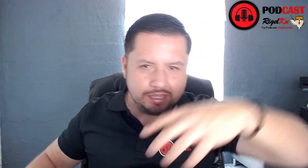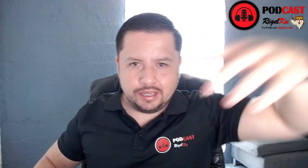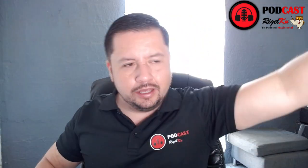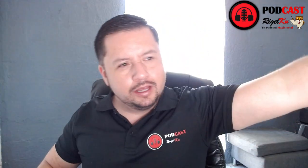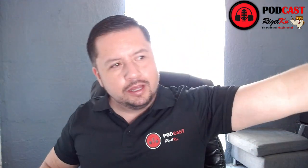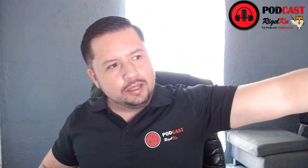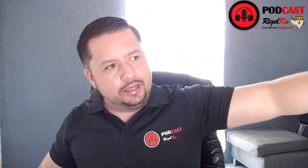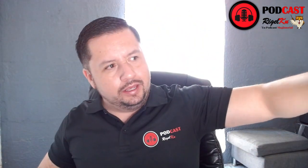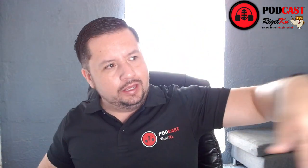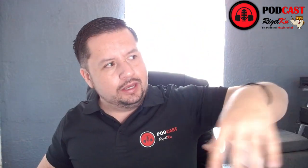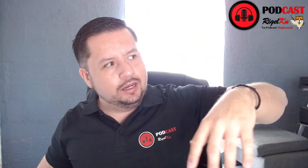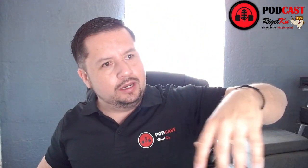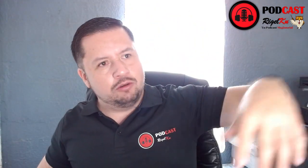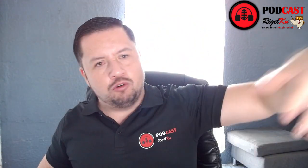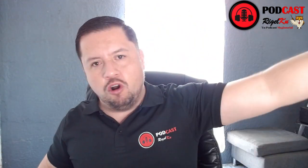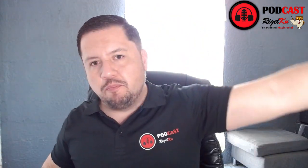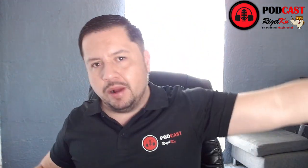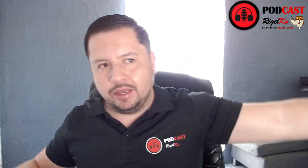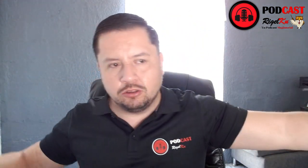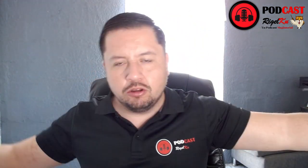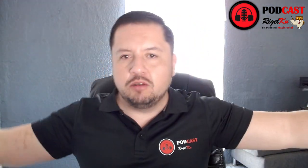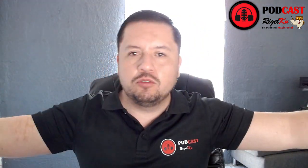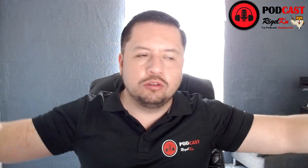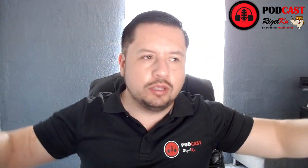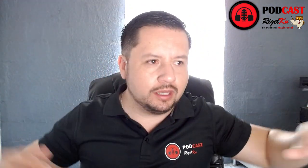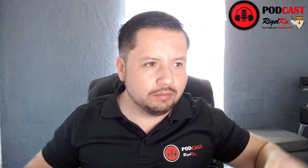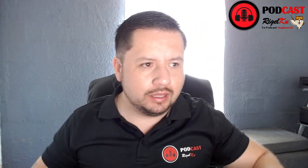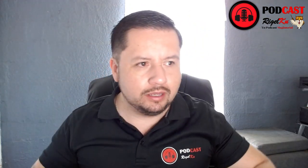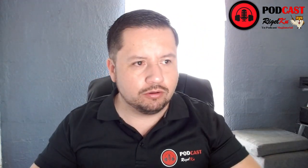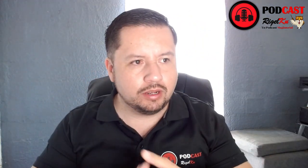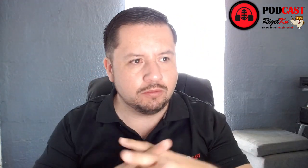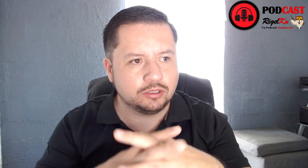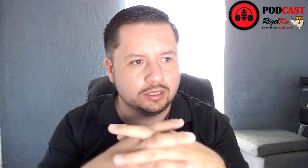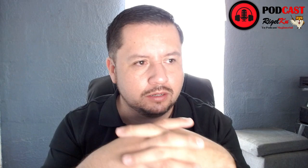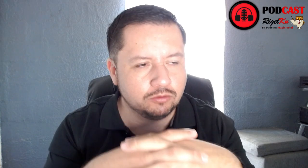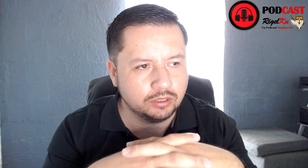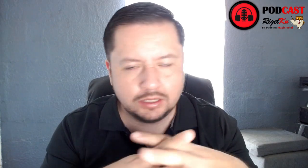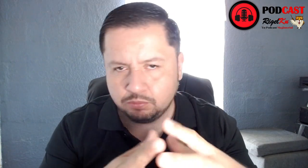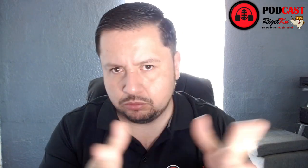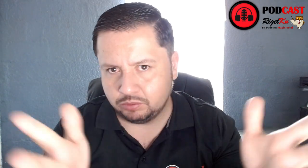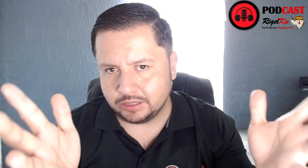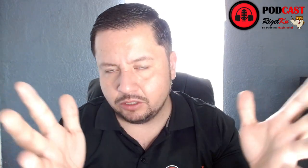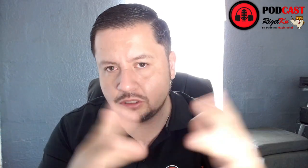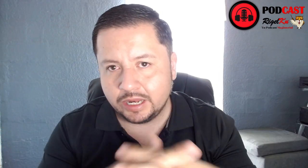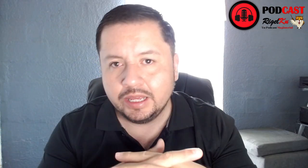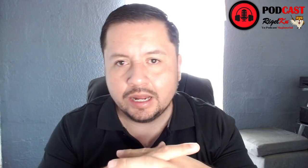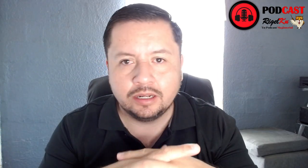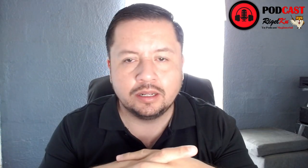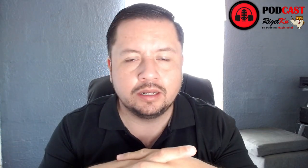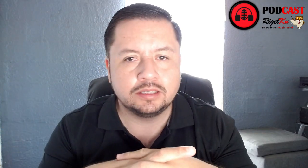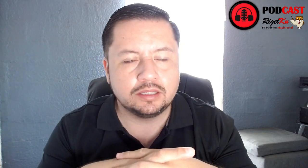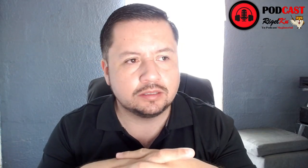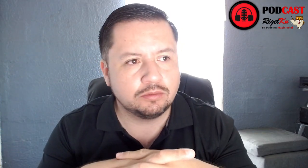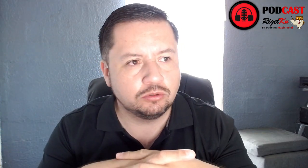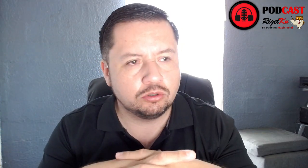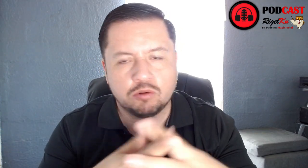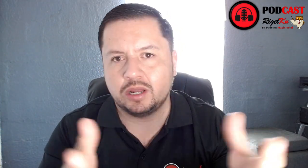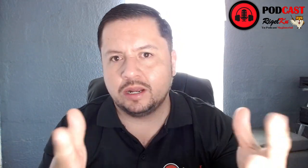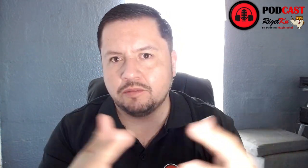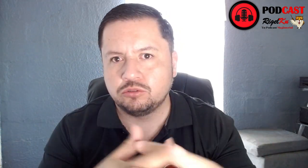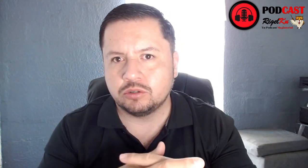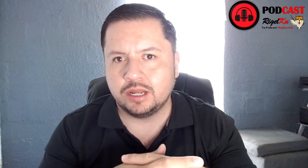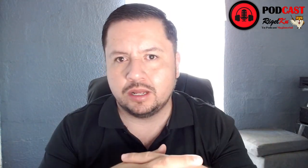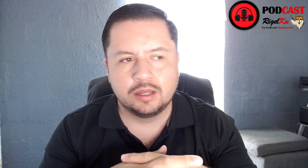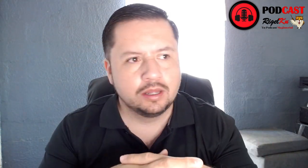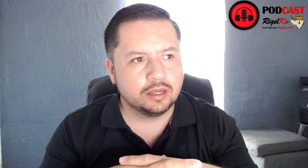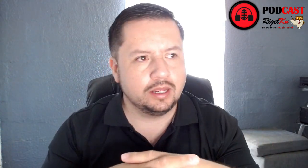Finlandia y que en Europa y en todo el mundo y aquí en México éramos tercermundistas. Así nos tenían en ese tercer mundo. ¿Cómo